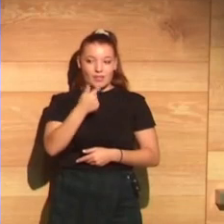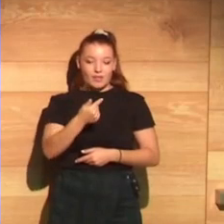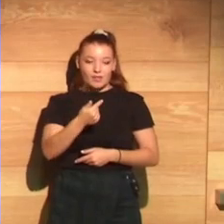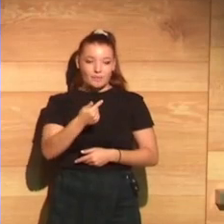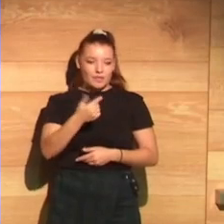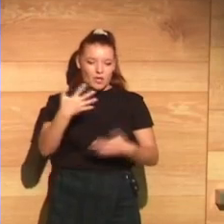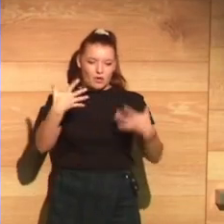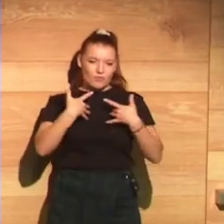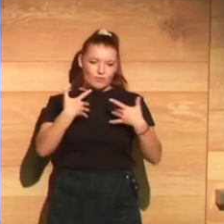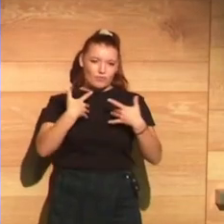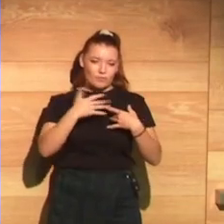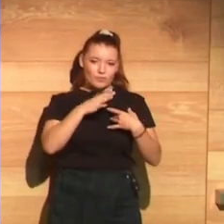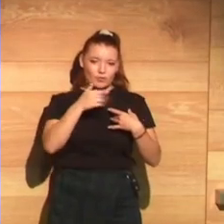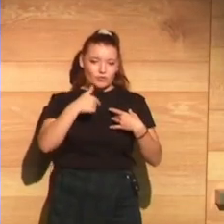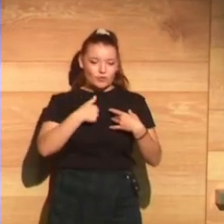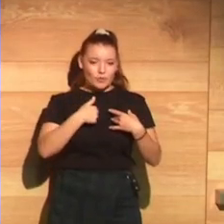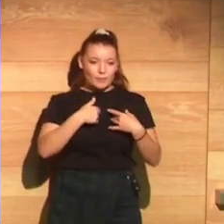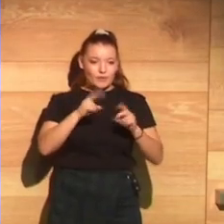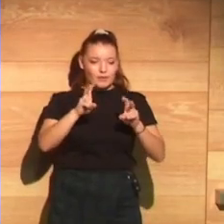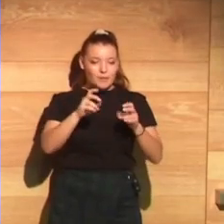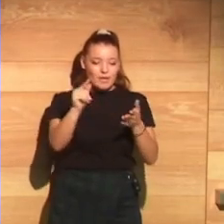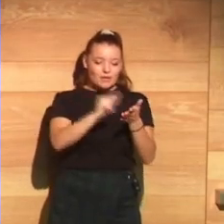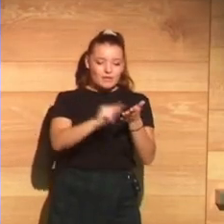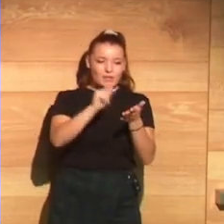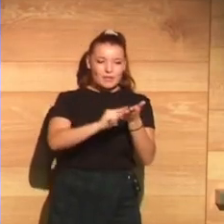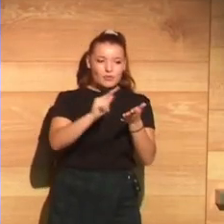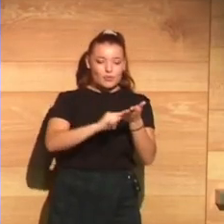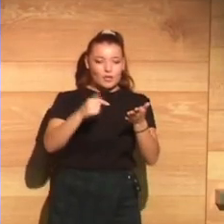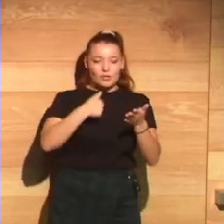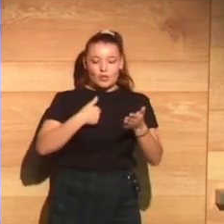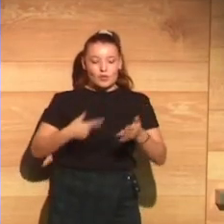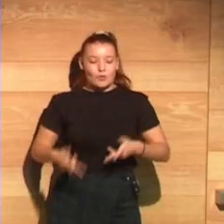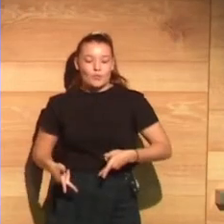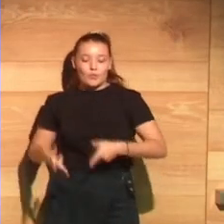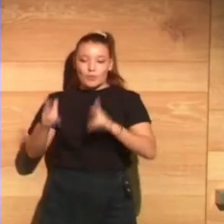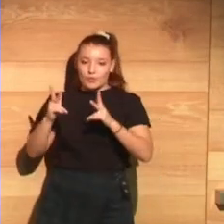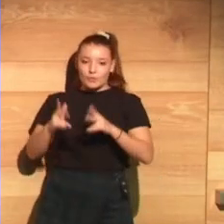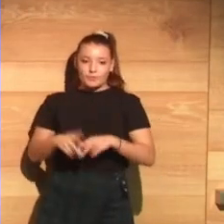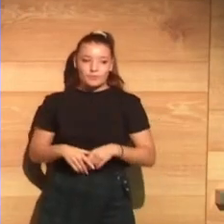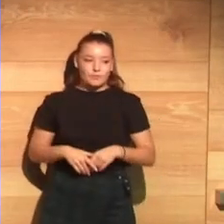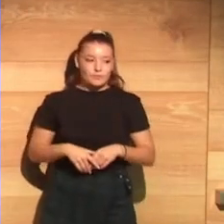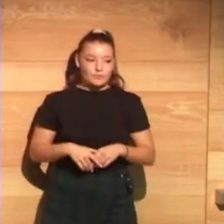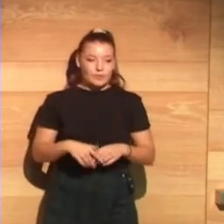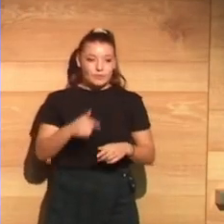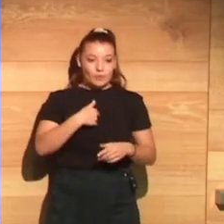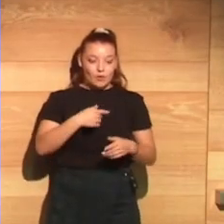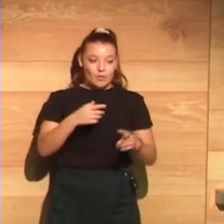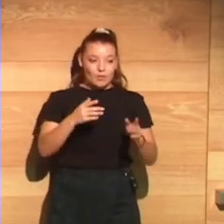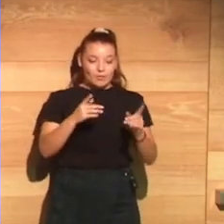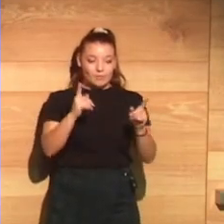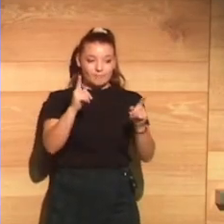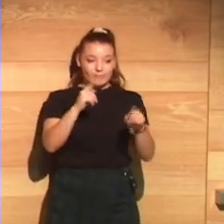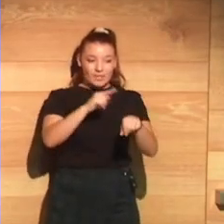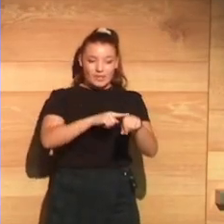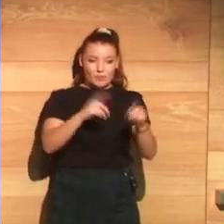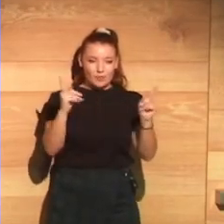eso es siempre... Lola, que está en mi editora, lo puede decir, que claro, el sufrimiento mayor viene hasta que yo cojo y me libero con la parte de la escritura. Cuando llega la